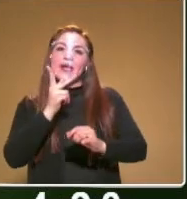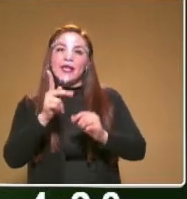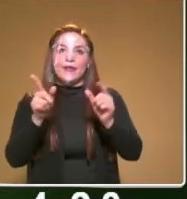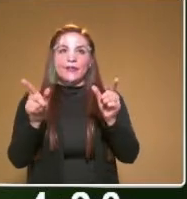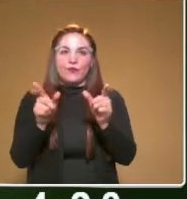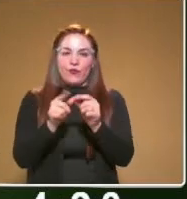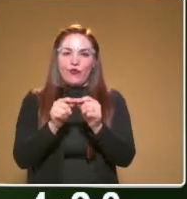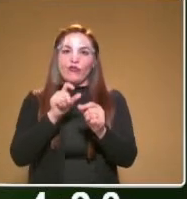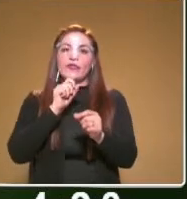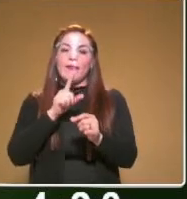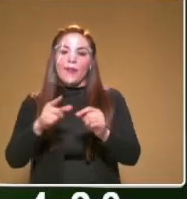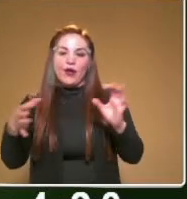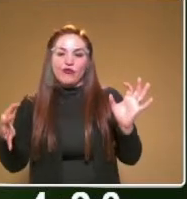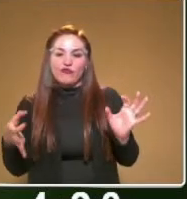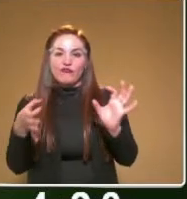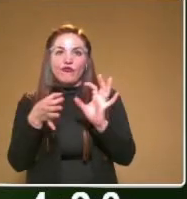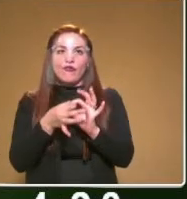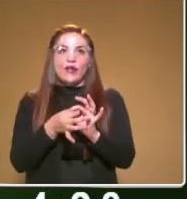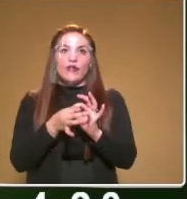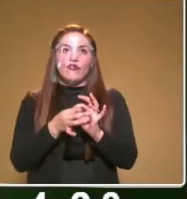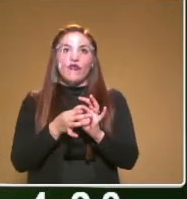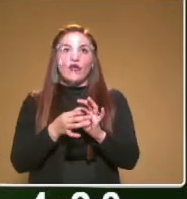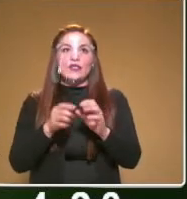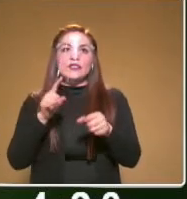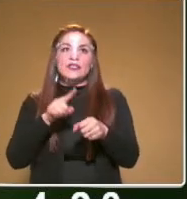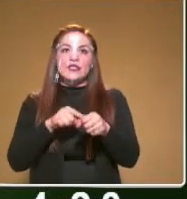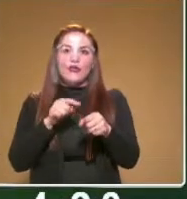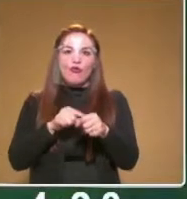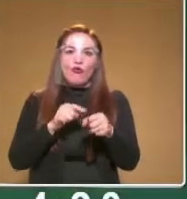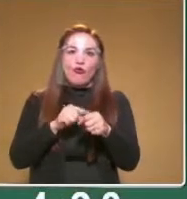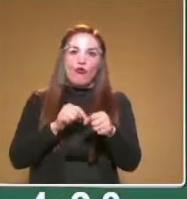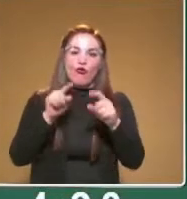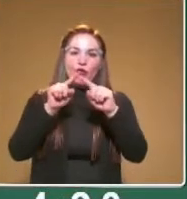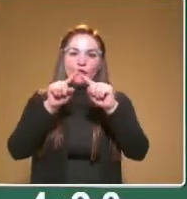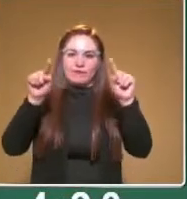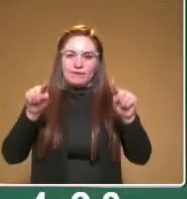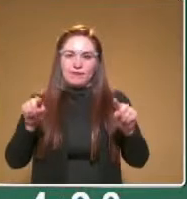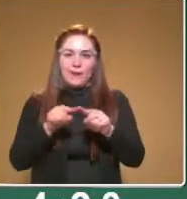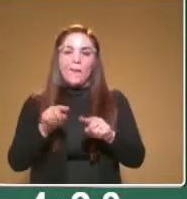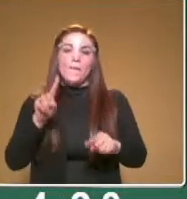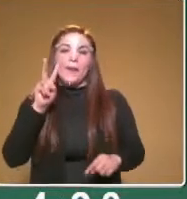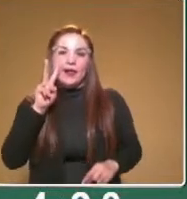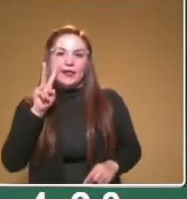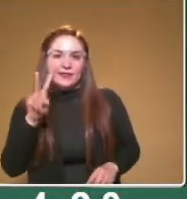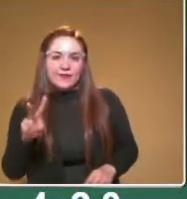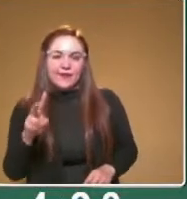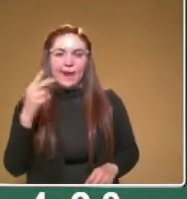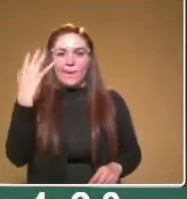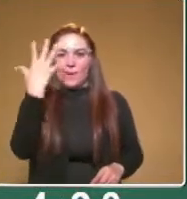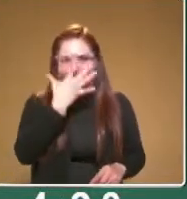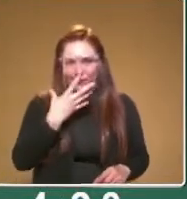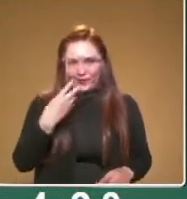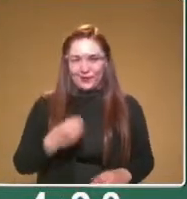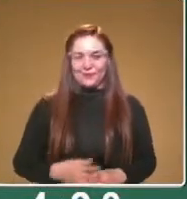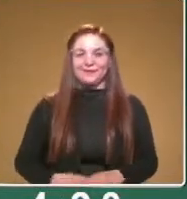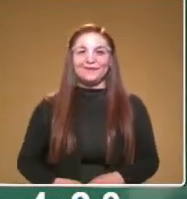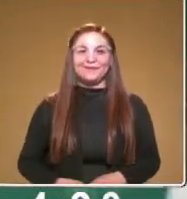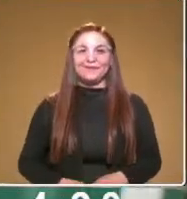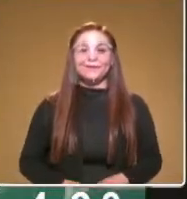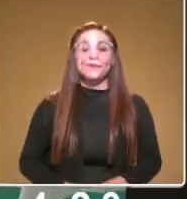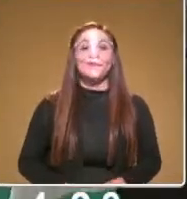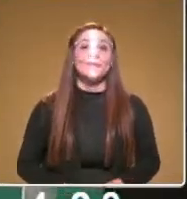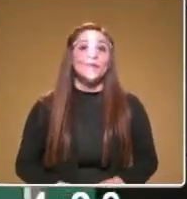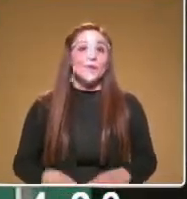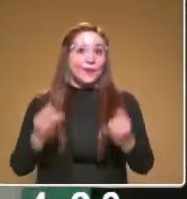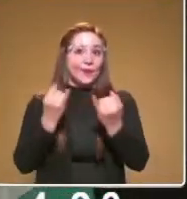utiliza conectores y emplea símbolos y colores, pues para que gráficamente sea más agradable para ti. De hecho, maestra, déjeme decirle que como